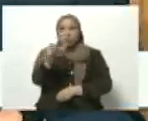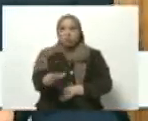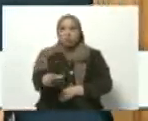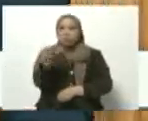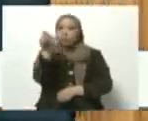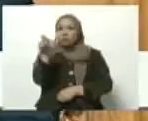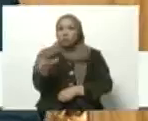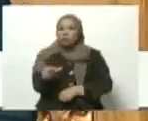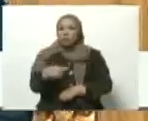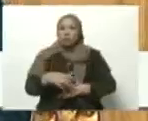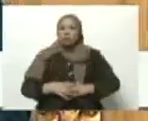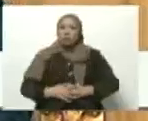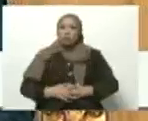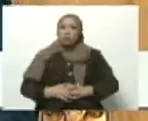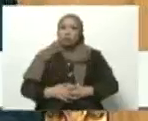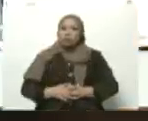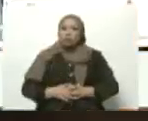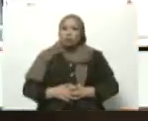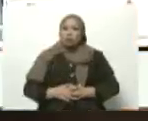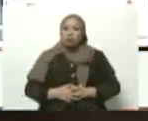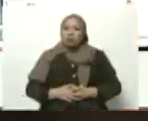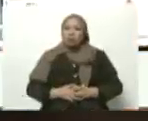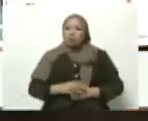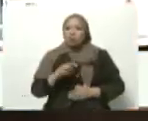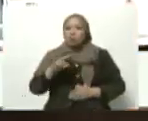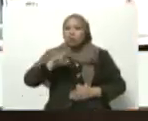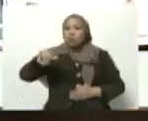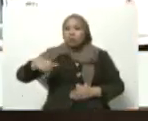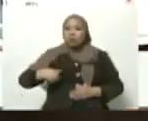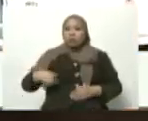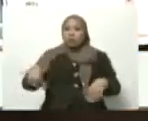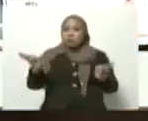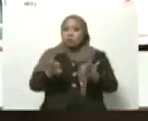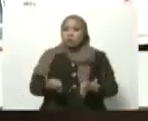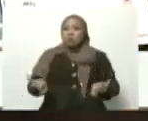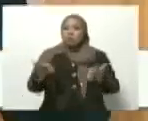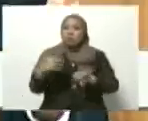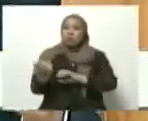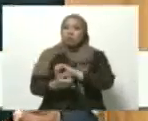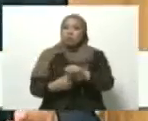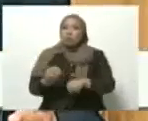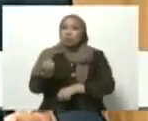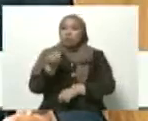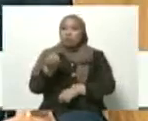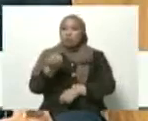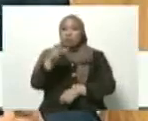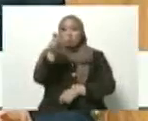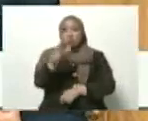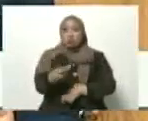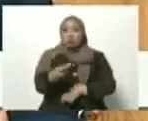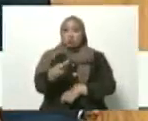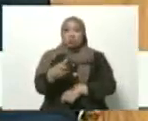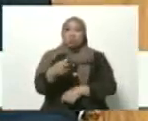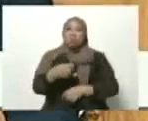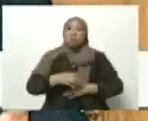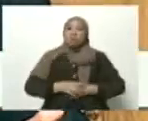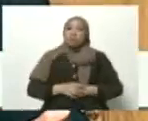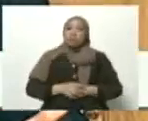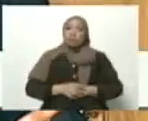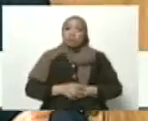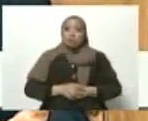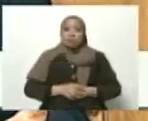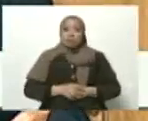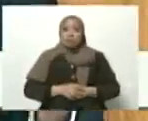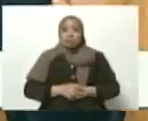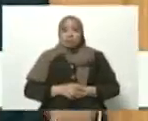países que no tienen nada que ver con nosotros, ni con Rusia, pero que comercian legalmente, que le compran fertilizantes a Rusia, que le compran petróleo a Venezuela, como